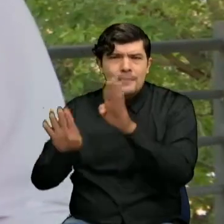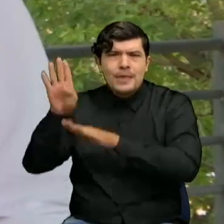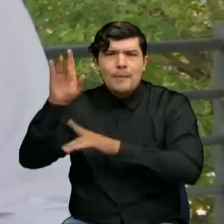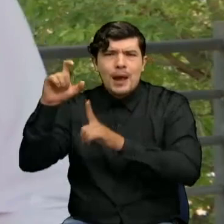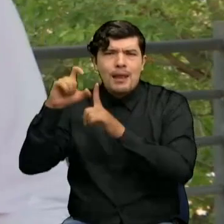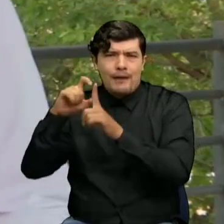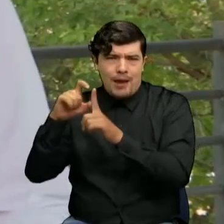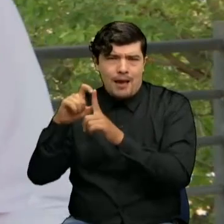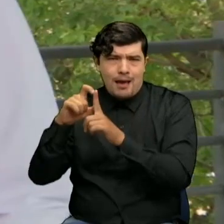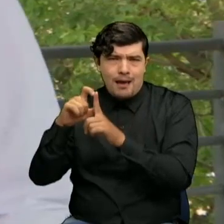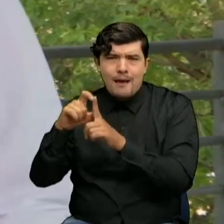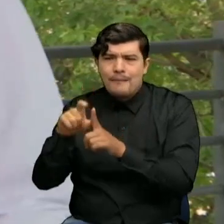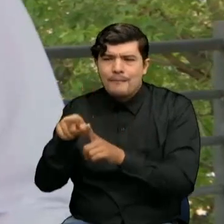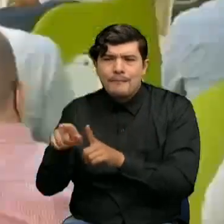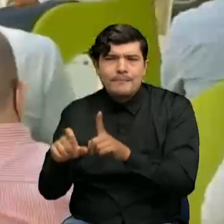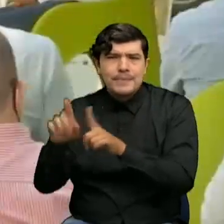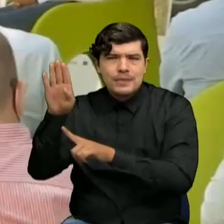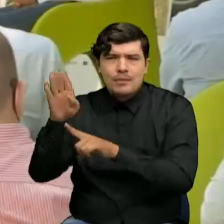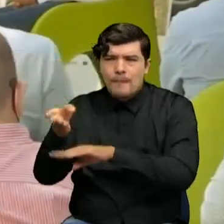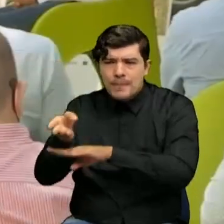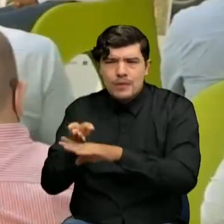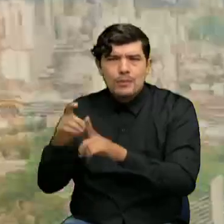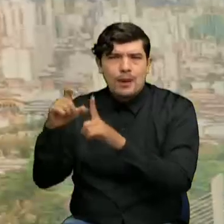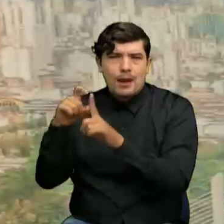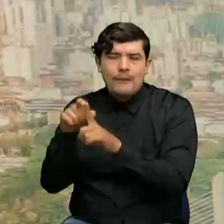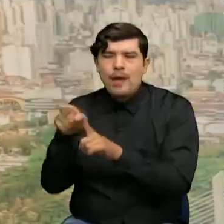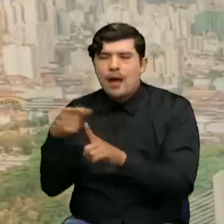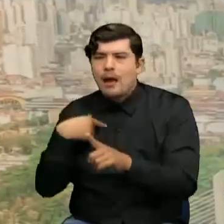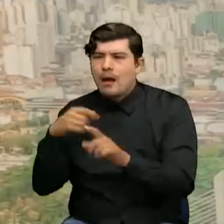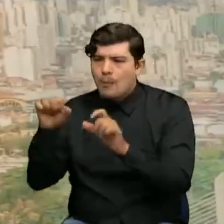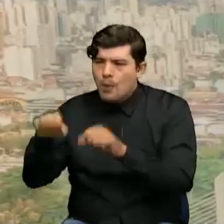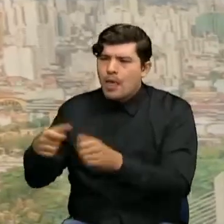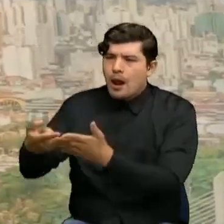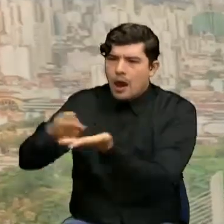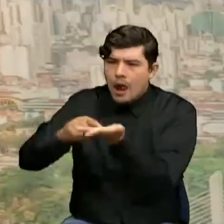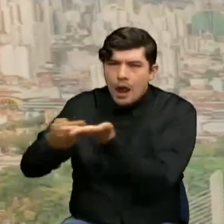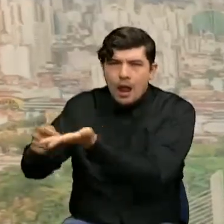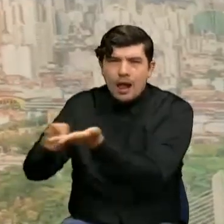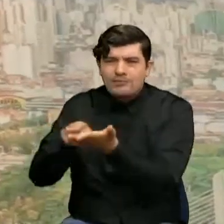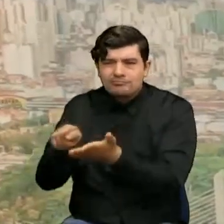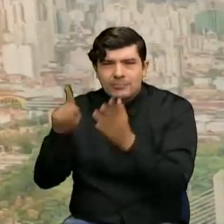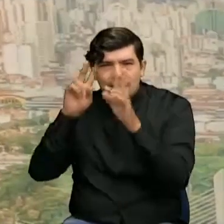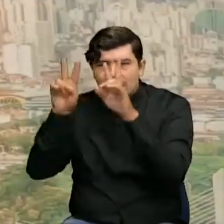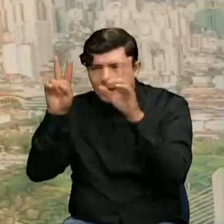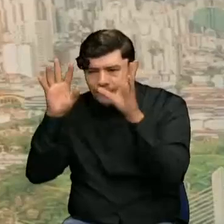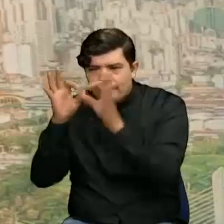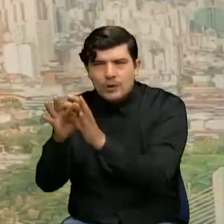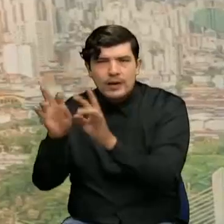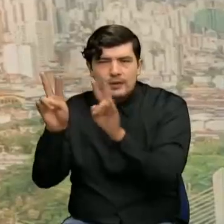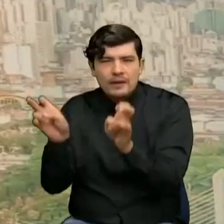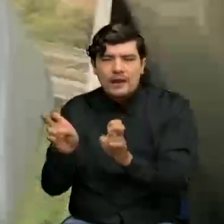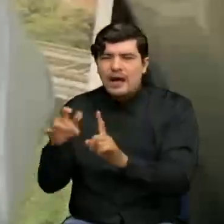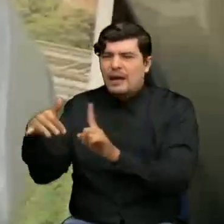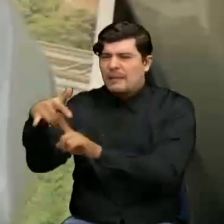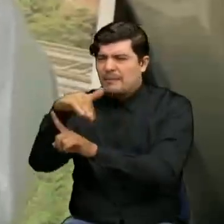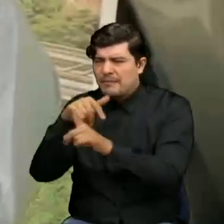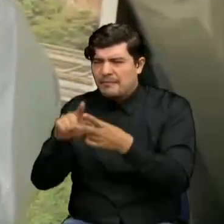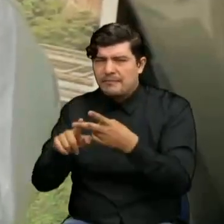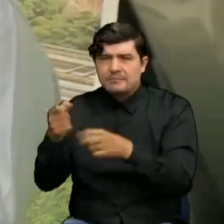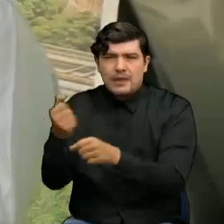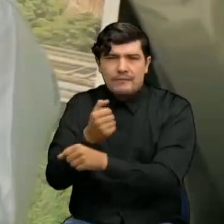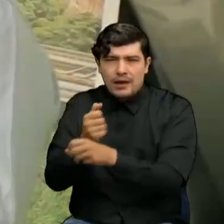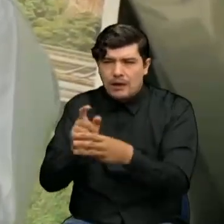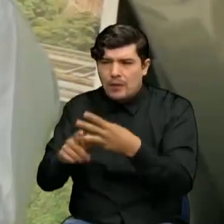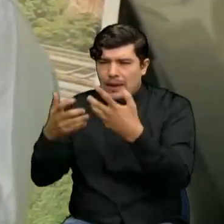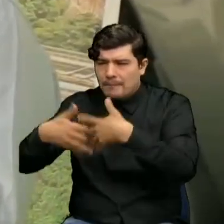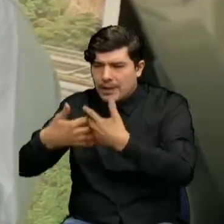temas: lucha contra la corrupción, la defensa del ambiente, también todo lo que tiene que ver con empleo,